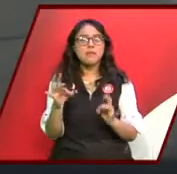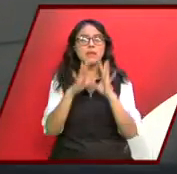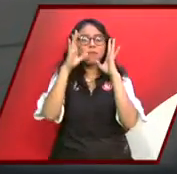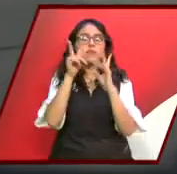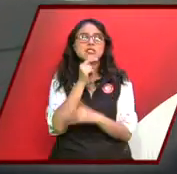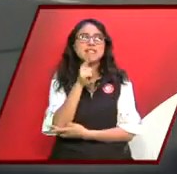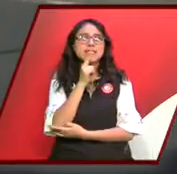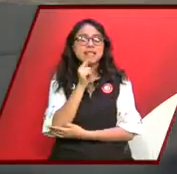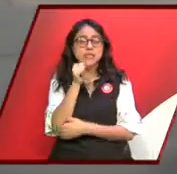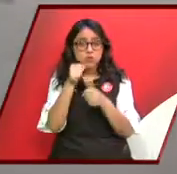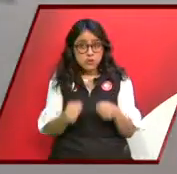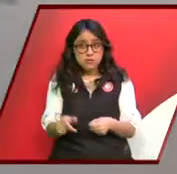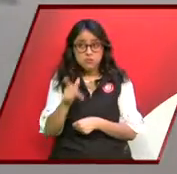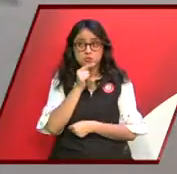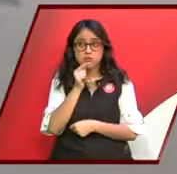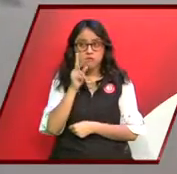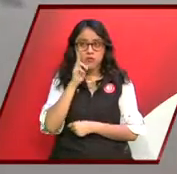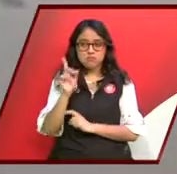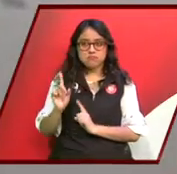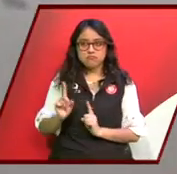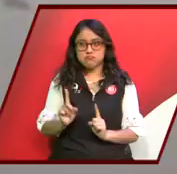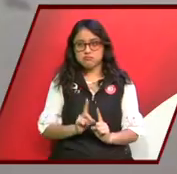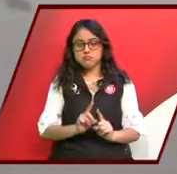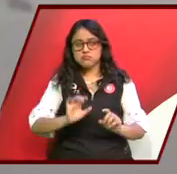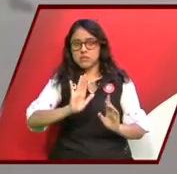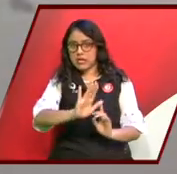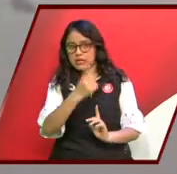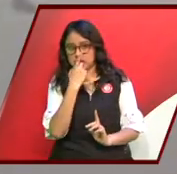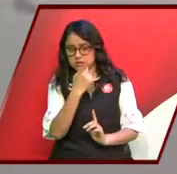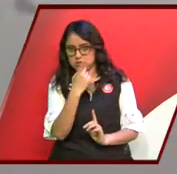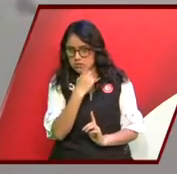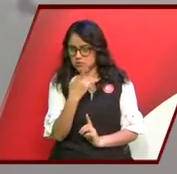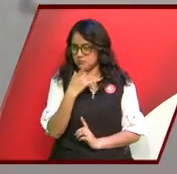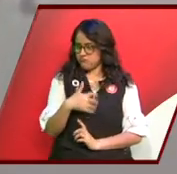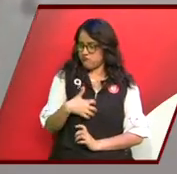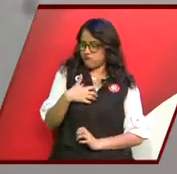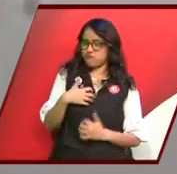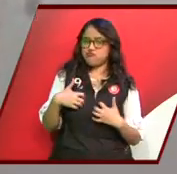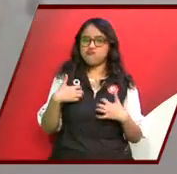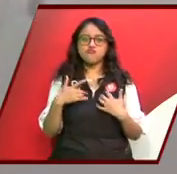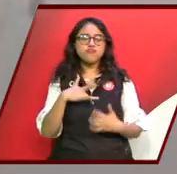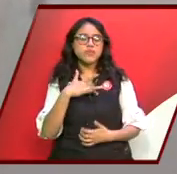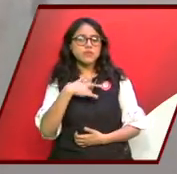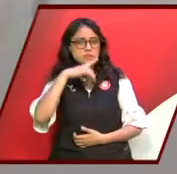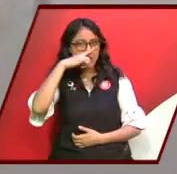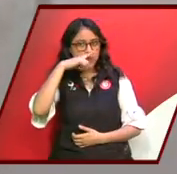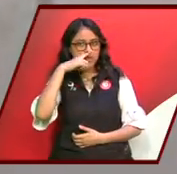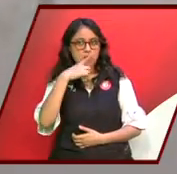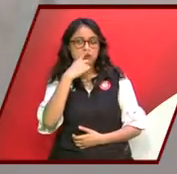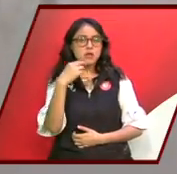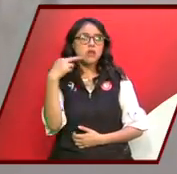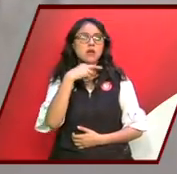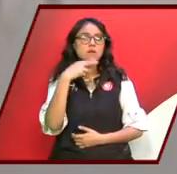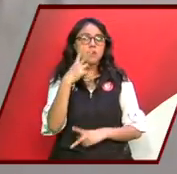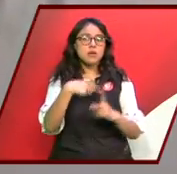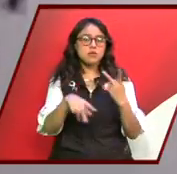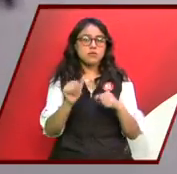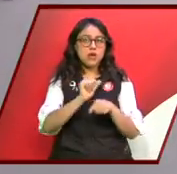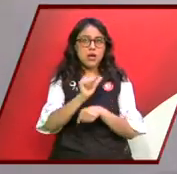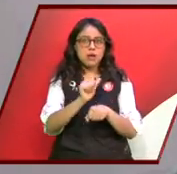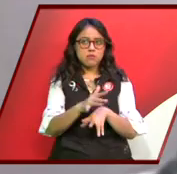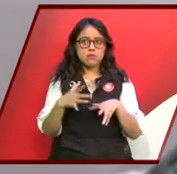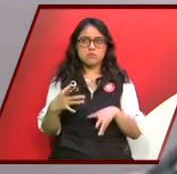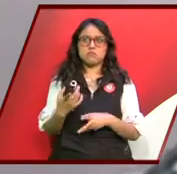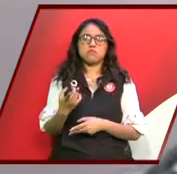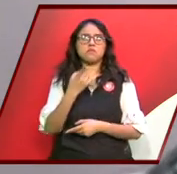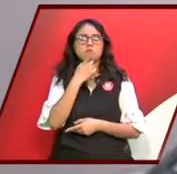seguridad pública lo detuvo. Cuando lo detienen, el oficial se pone muy prepotente con él y marca apoyo para una camioneta. Él